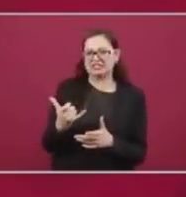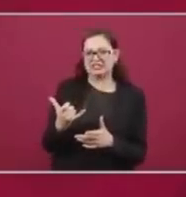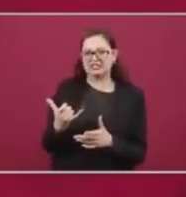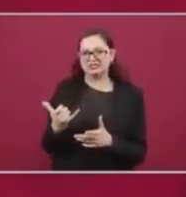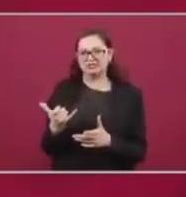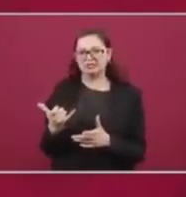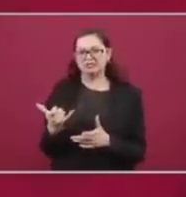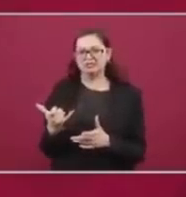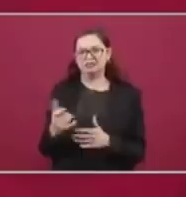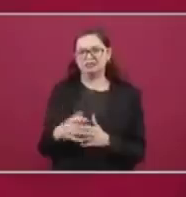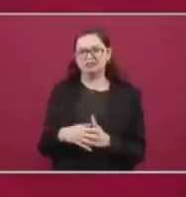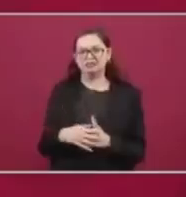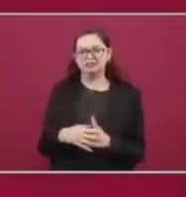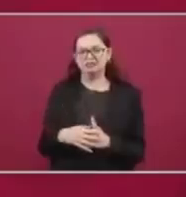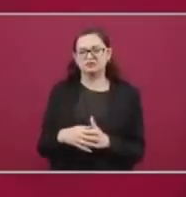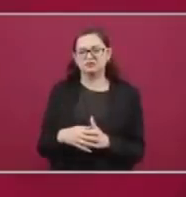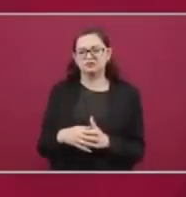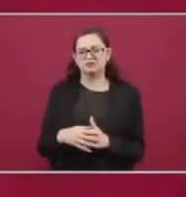no